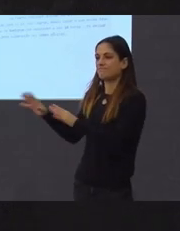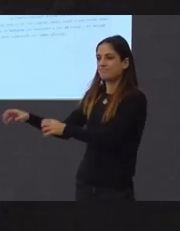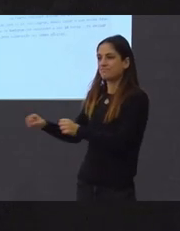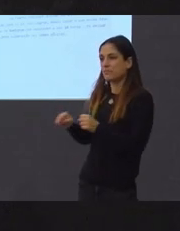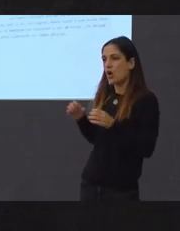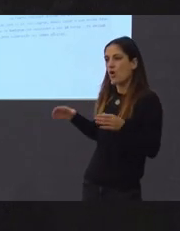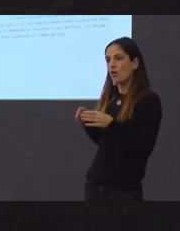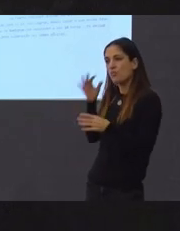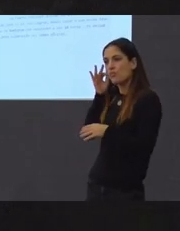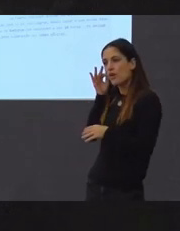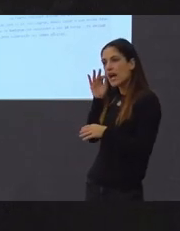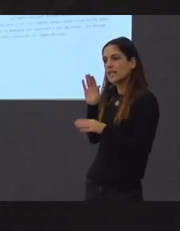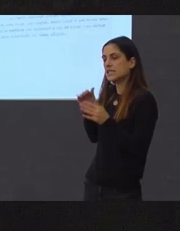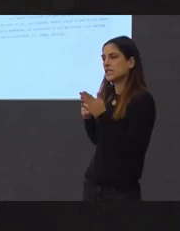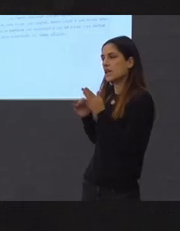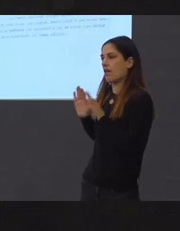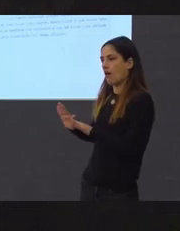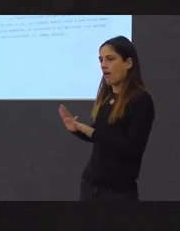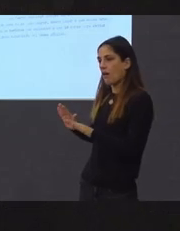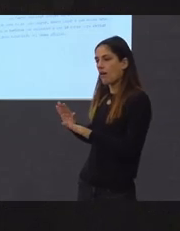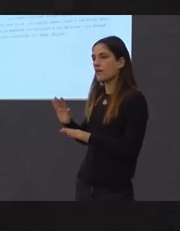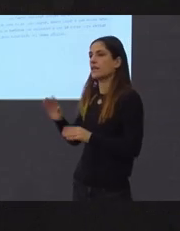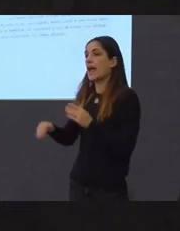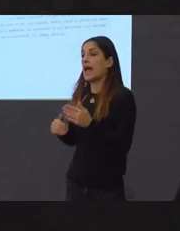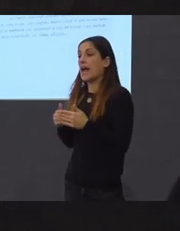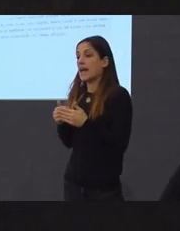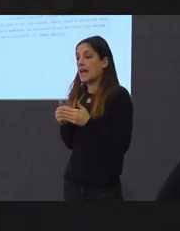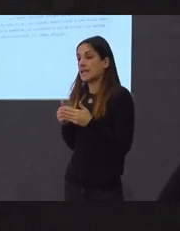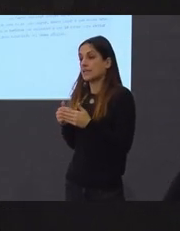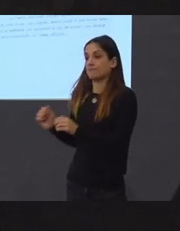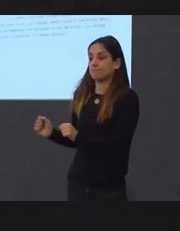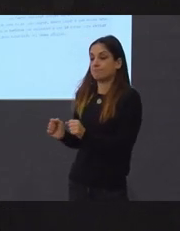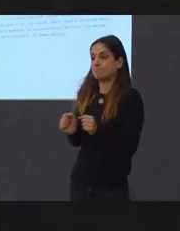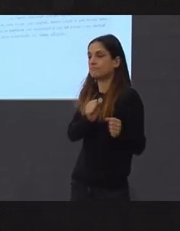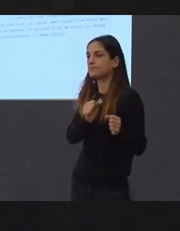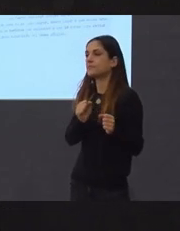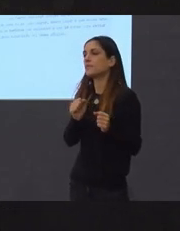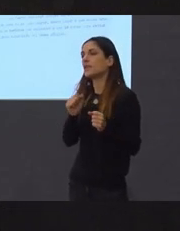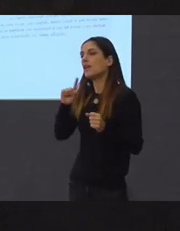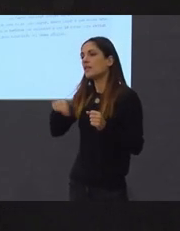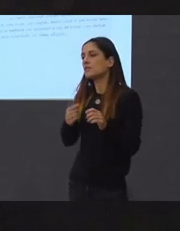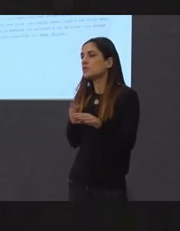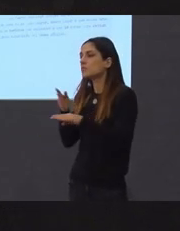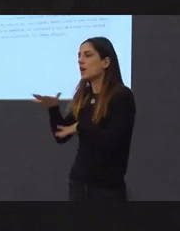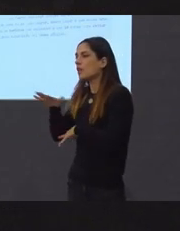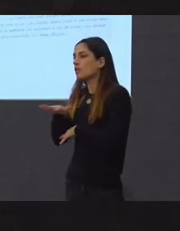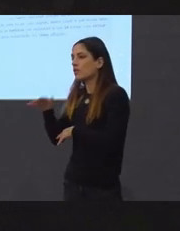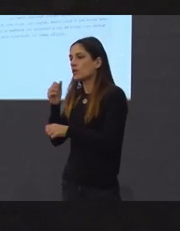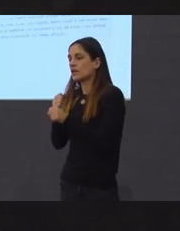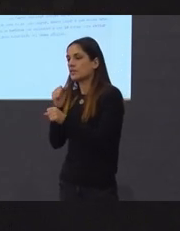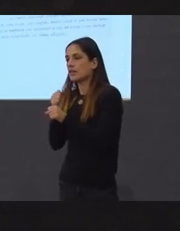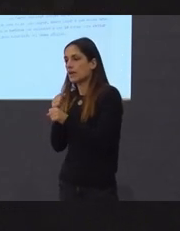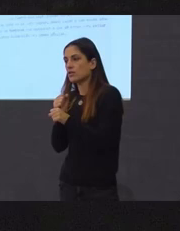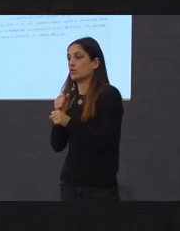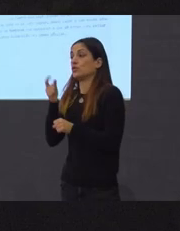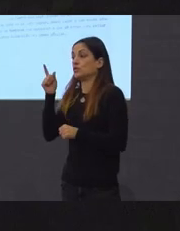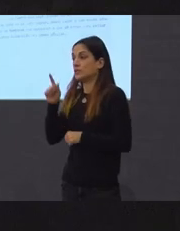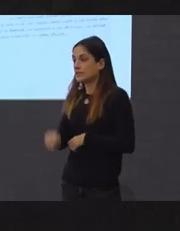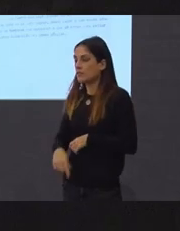chegar ao lugar de traballo. Tamén se teñen que trasladar ali pola importancia do conflicto o tenente da Garda Civil